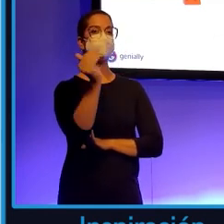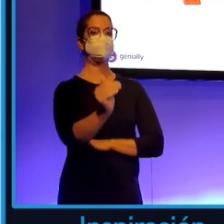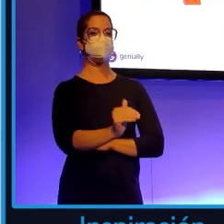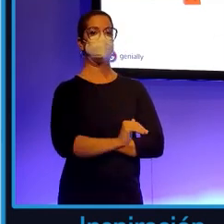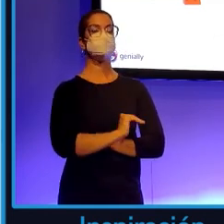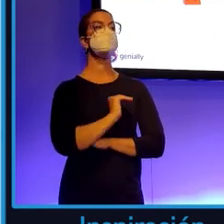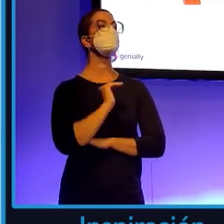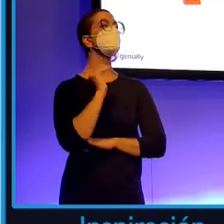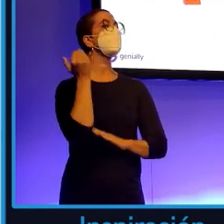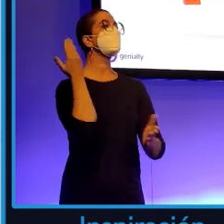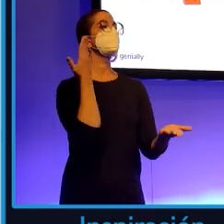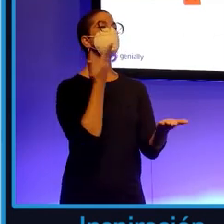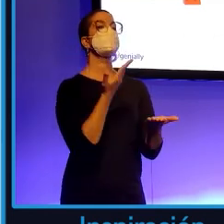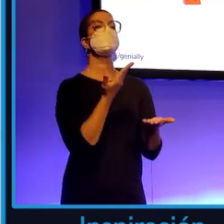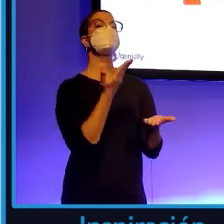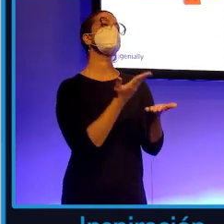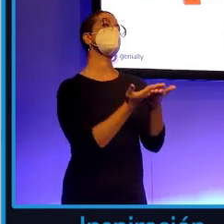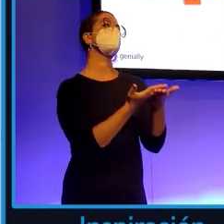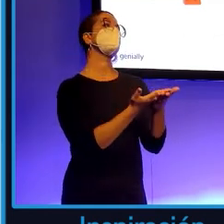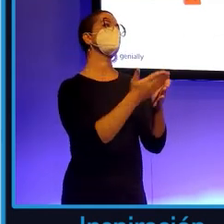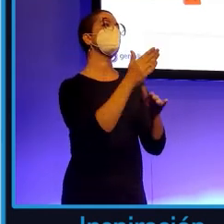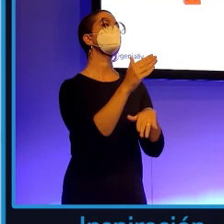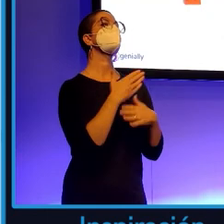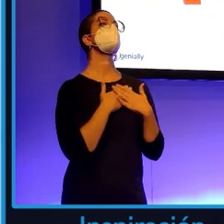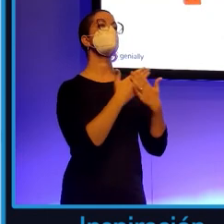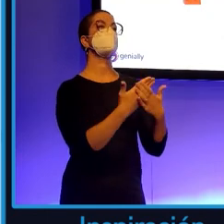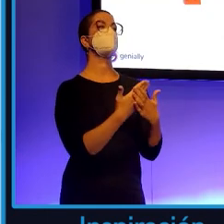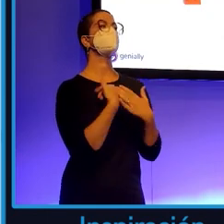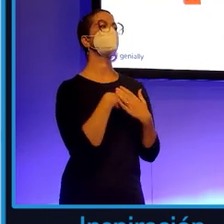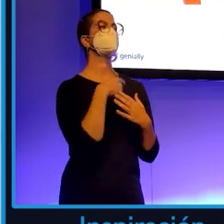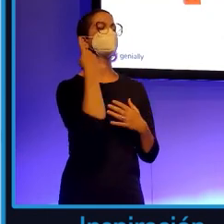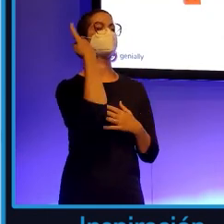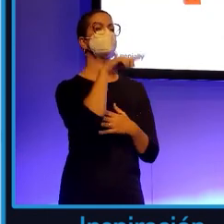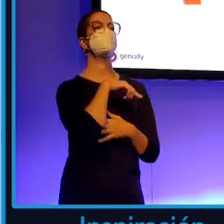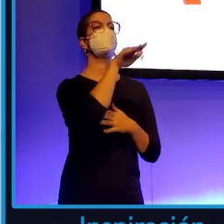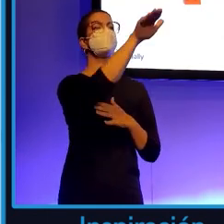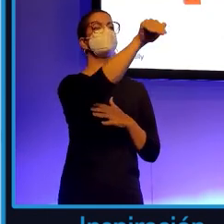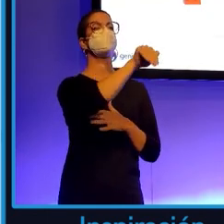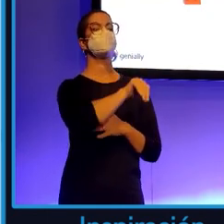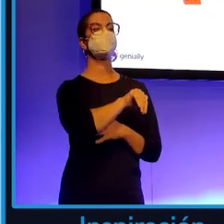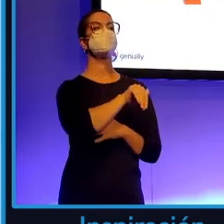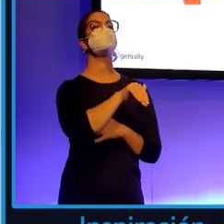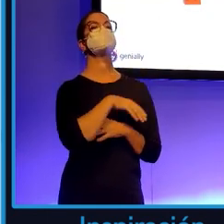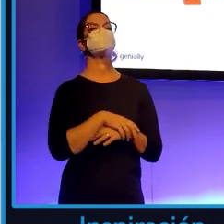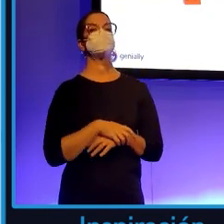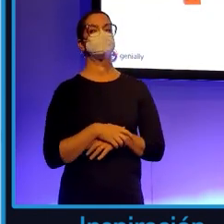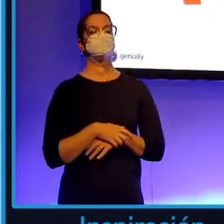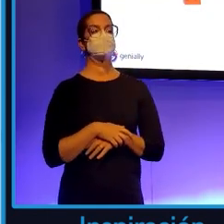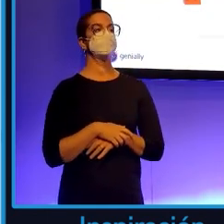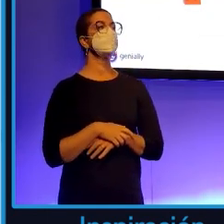y pediré algún voluntario yo ya tengo algún voluntario mirado usted es seguro